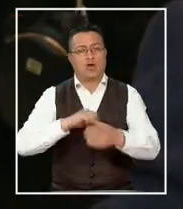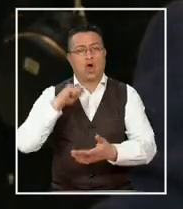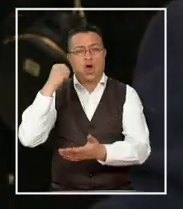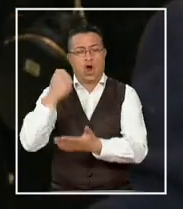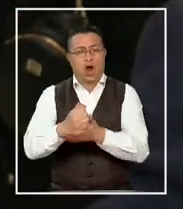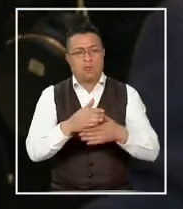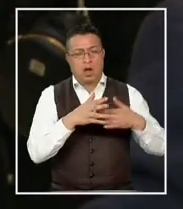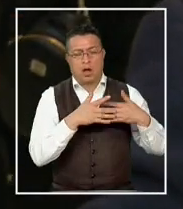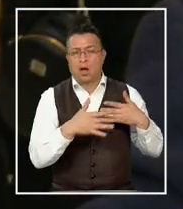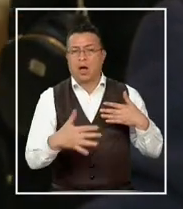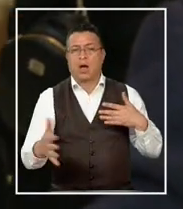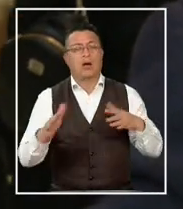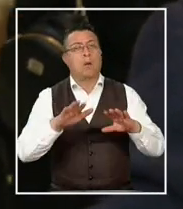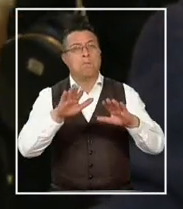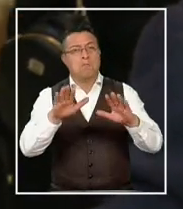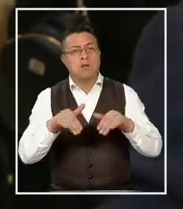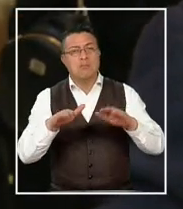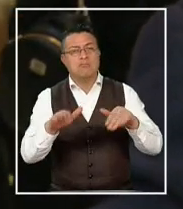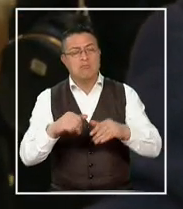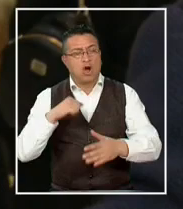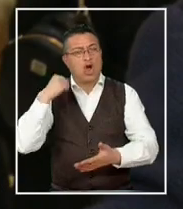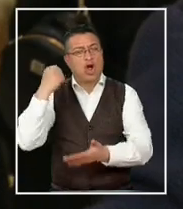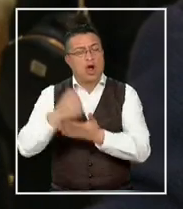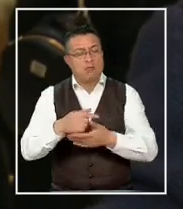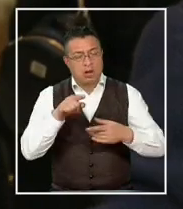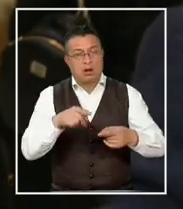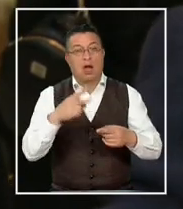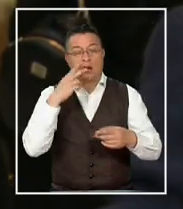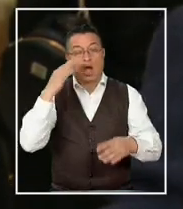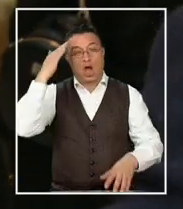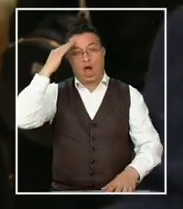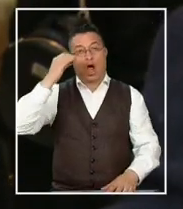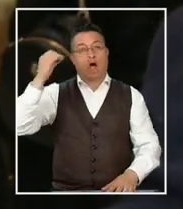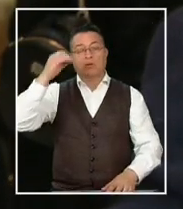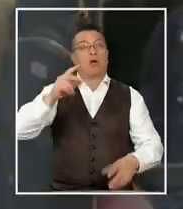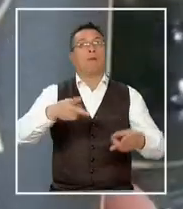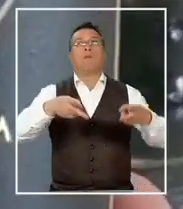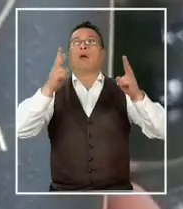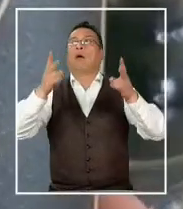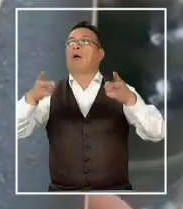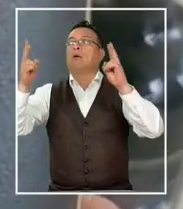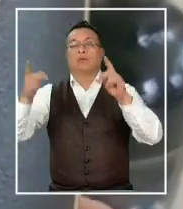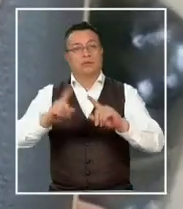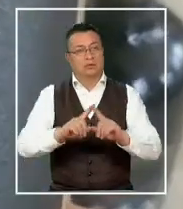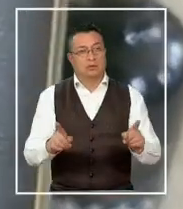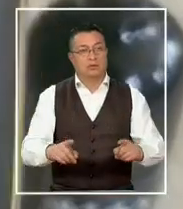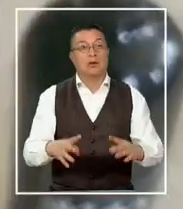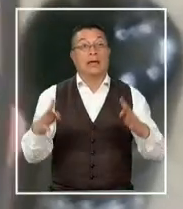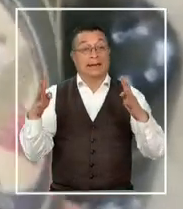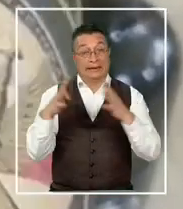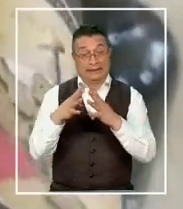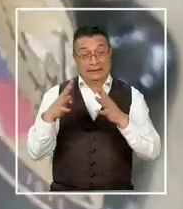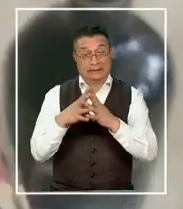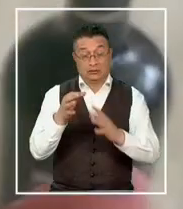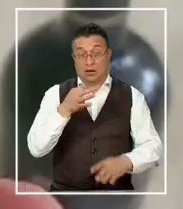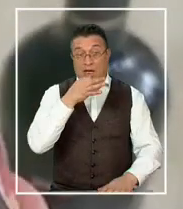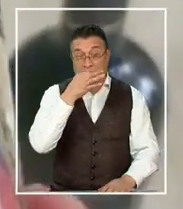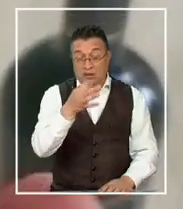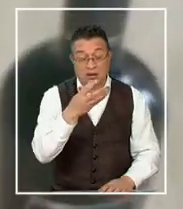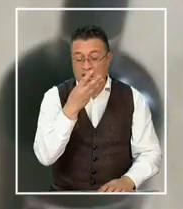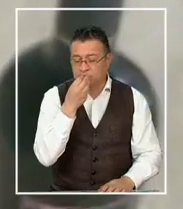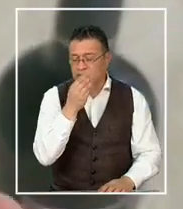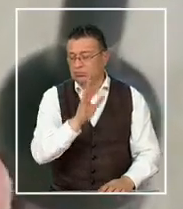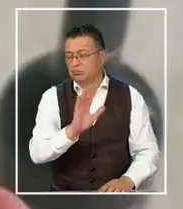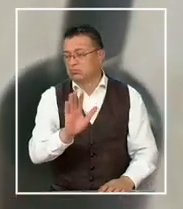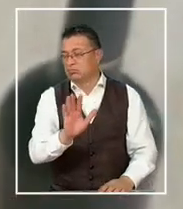golpe de Estado cívico-militar visiones y todas válidas. Salvo el Ejército, que evitó